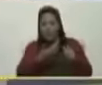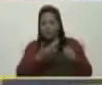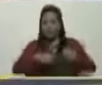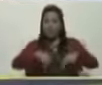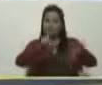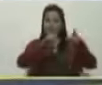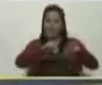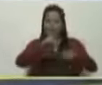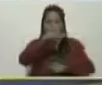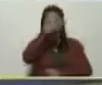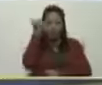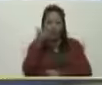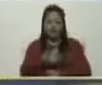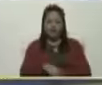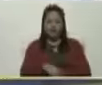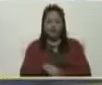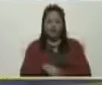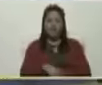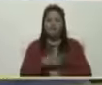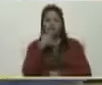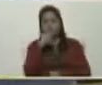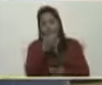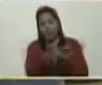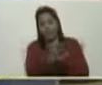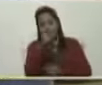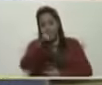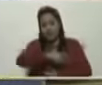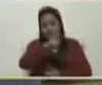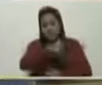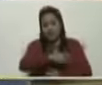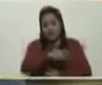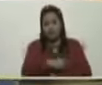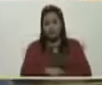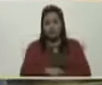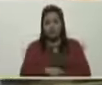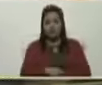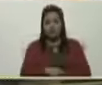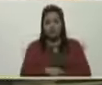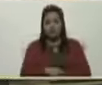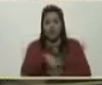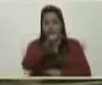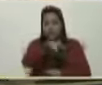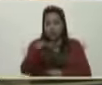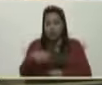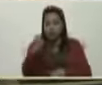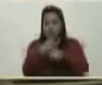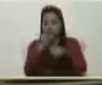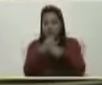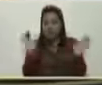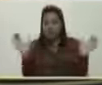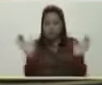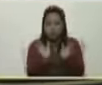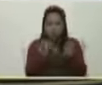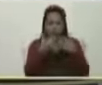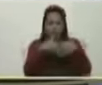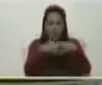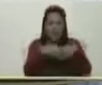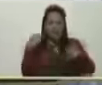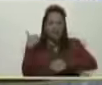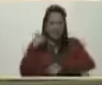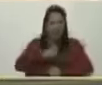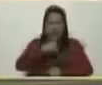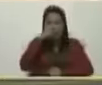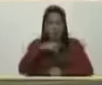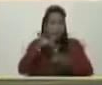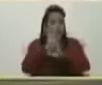¿no? Necesitamos, señor presidente, los conuqueros, los productores pequeños, tienen años, señor presidente, que no